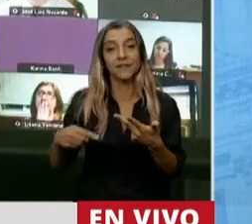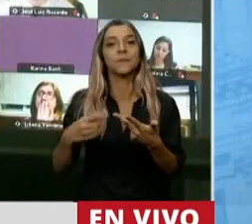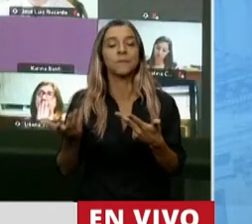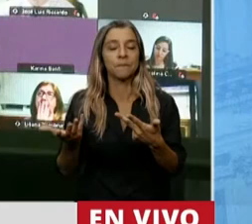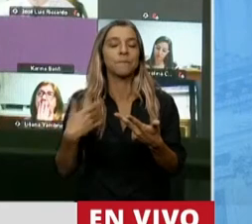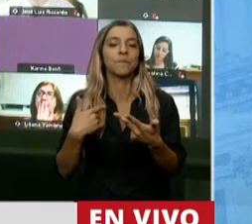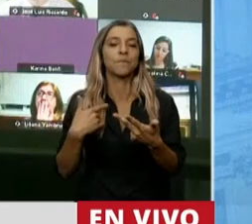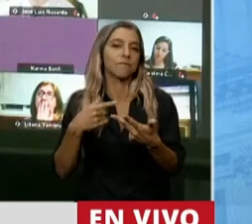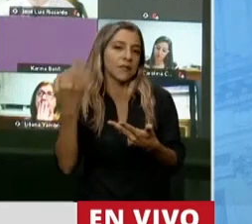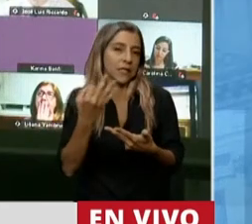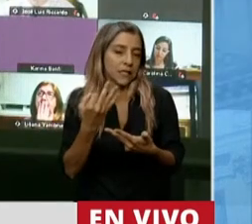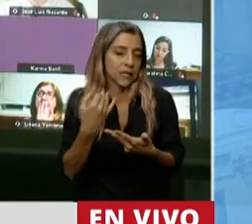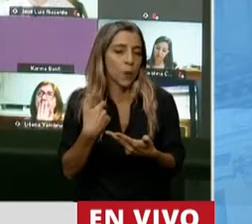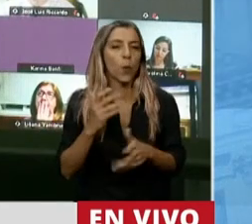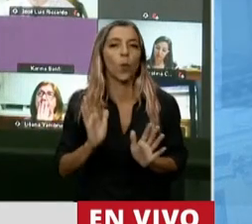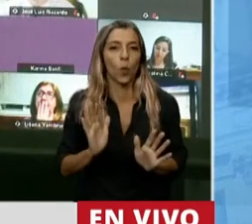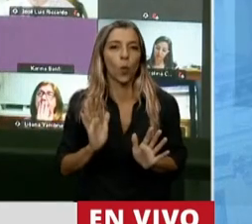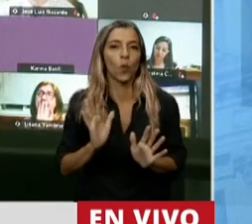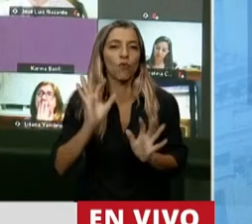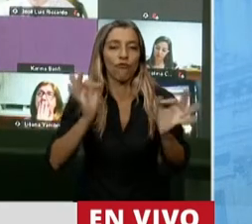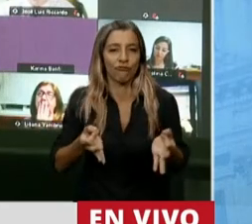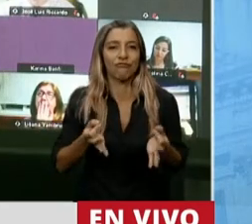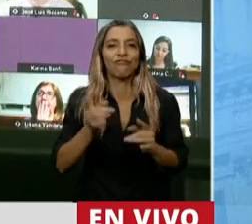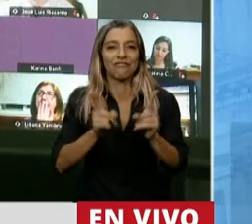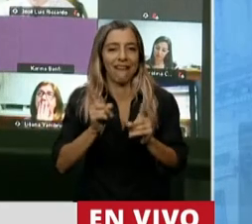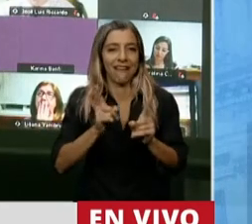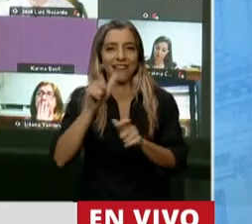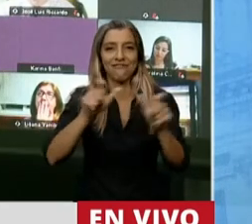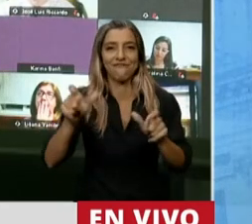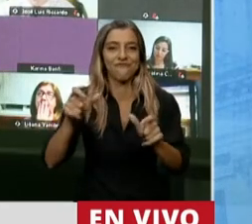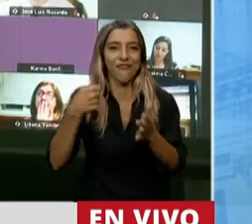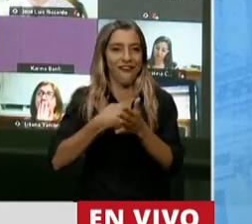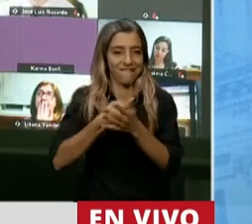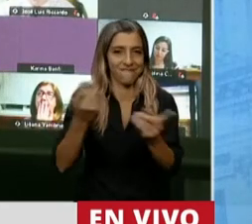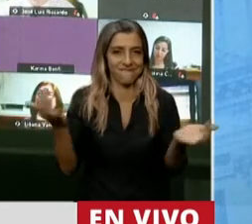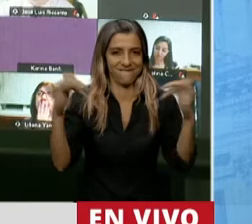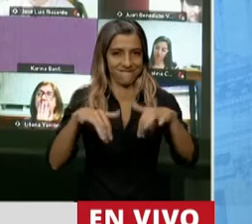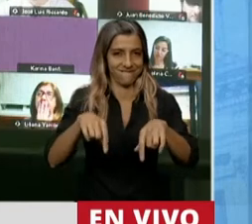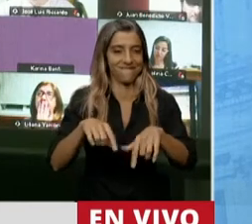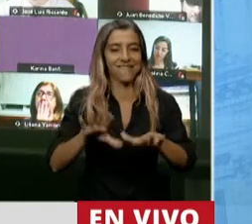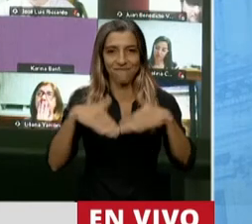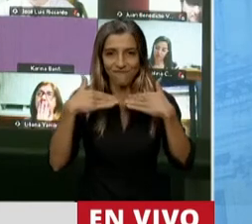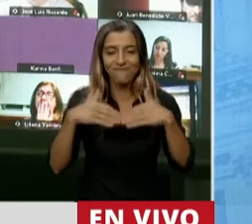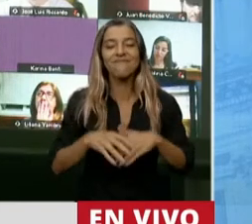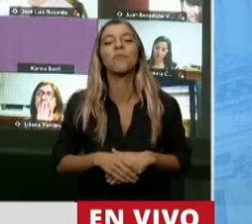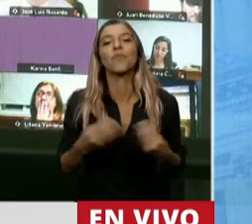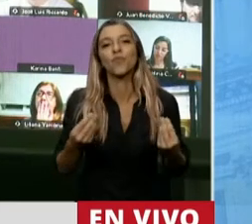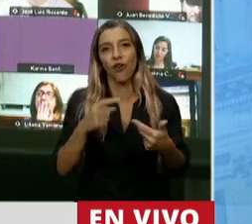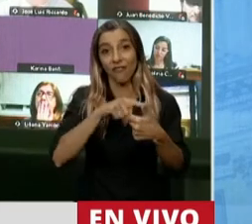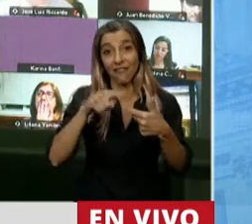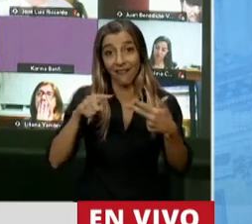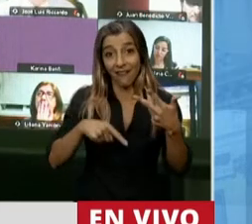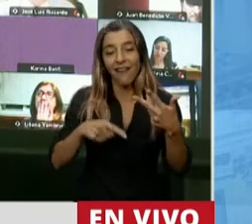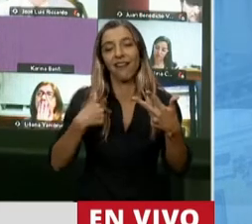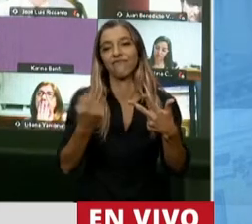seguramente vendrán algunos militantes también, porque son tres leyes que fueron posibles